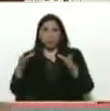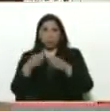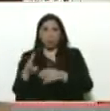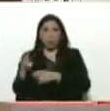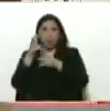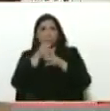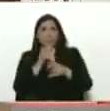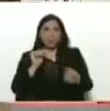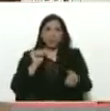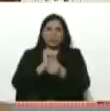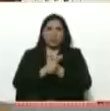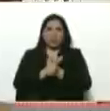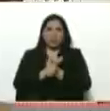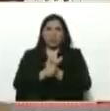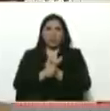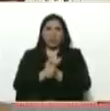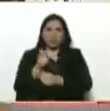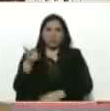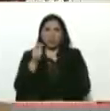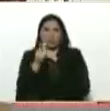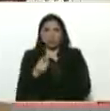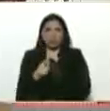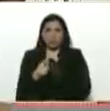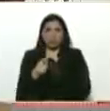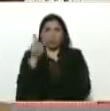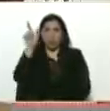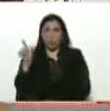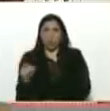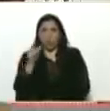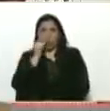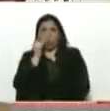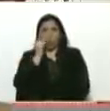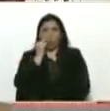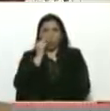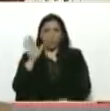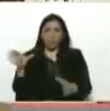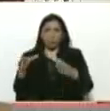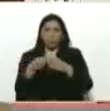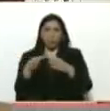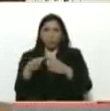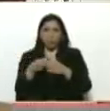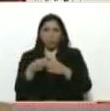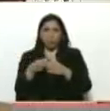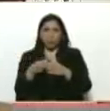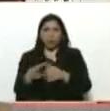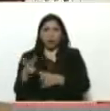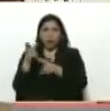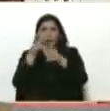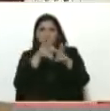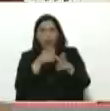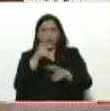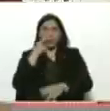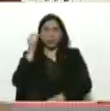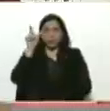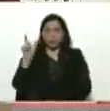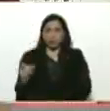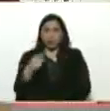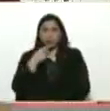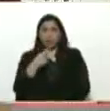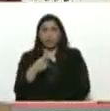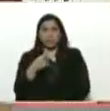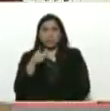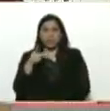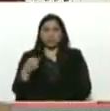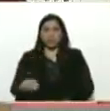detiene en el tránsito un señor con un grupo de armas, y el señor dice que él se las tenía que entregar a